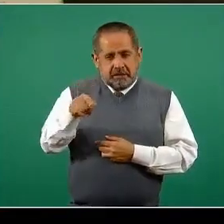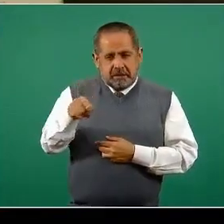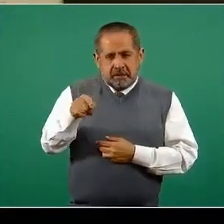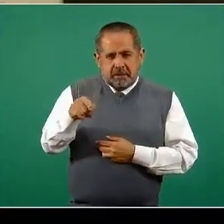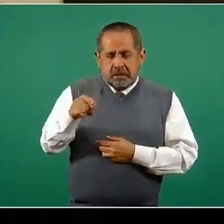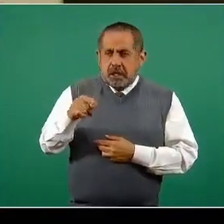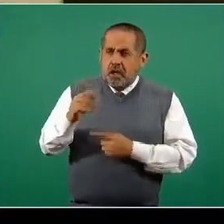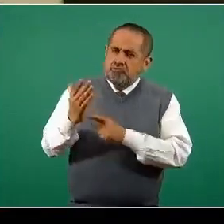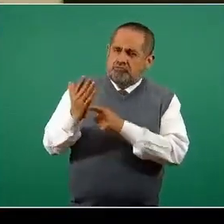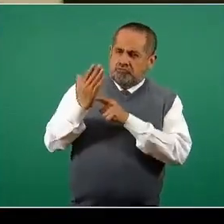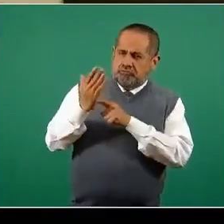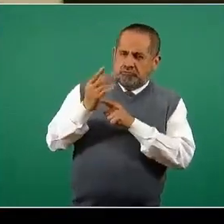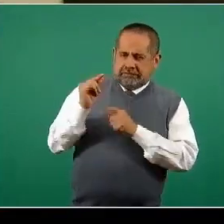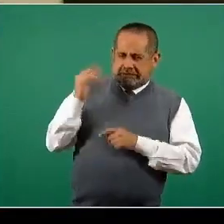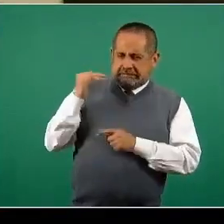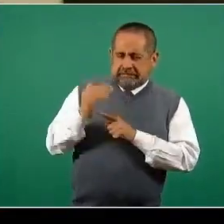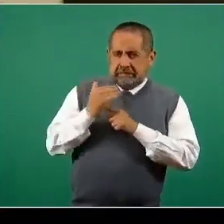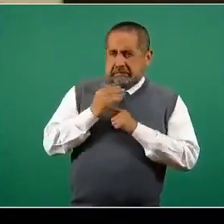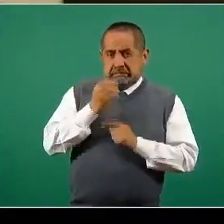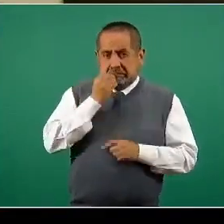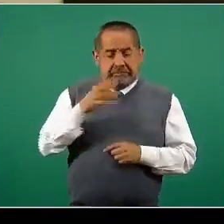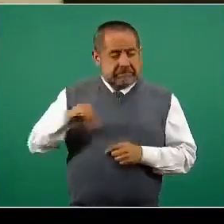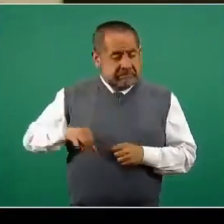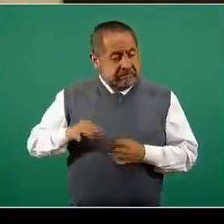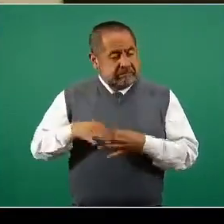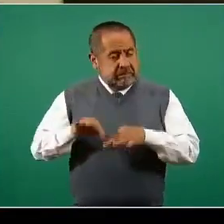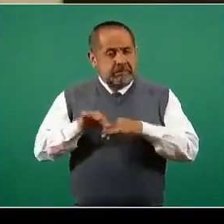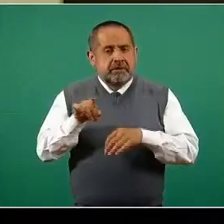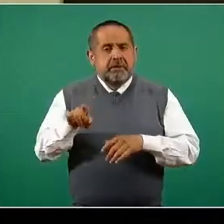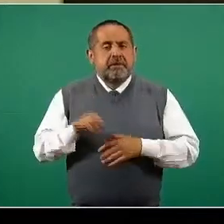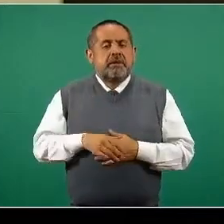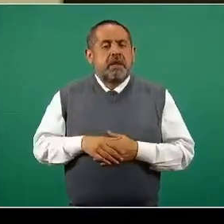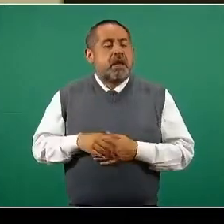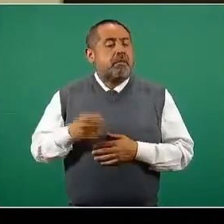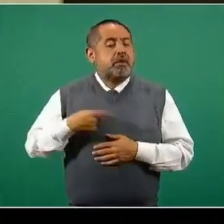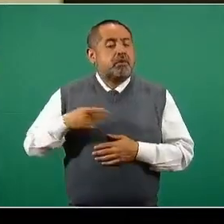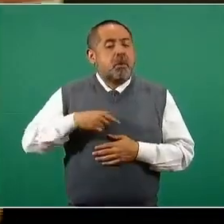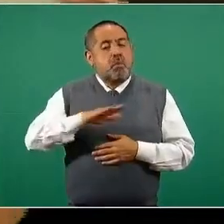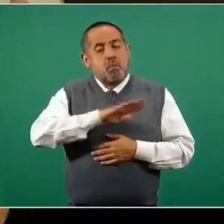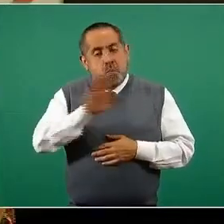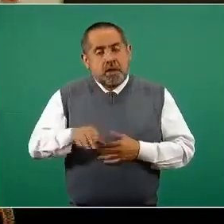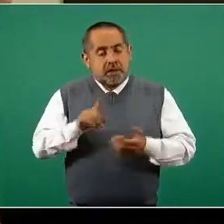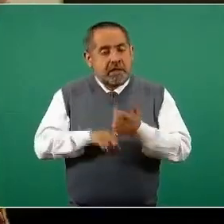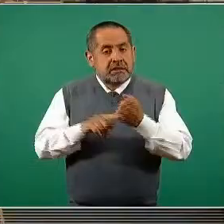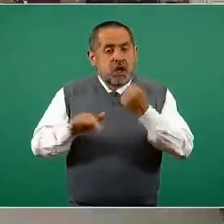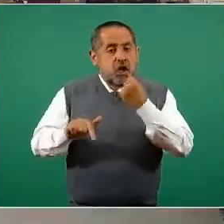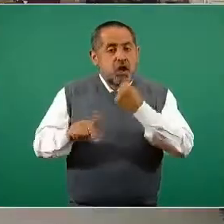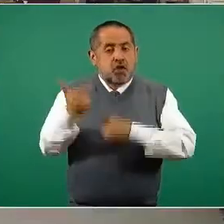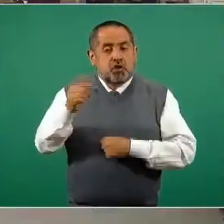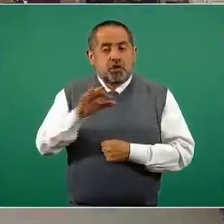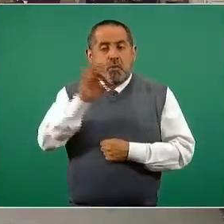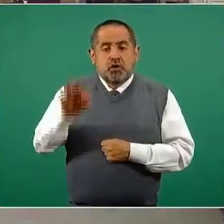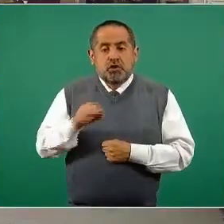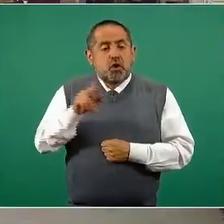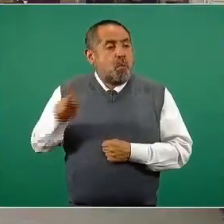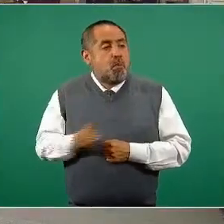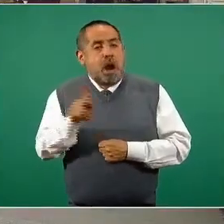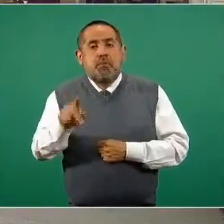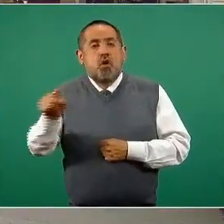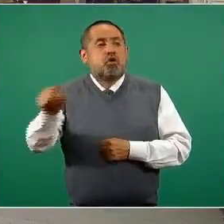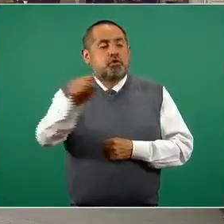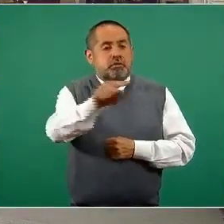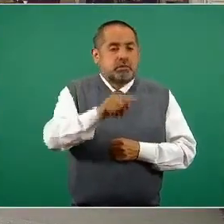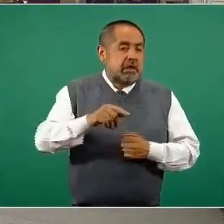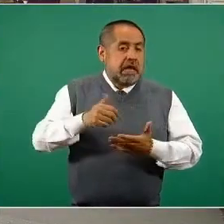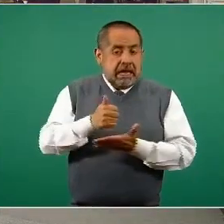que presentaron estos días, que me parece muy importante, la mortalidad es del 12% en zonas rurales y